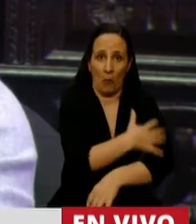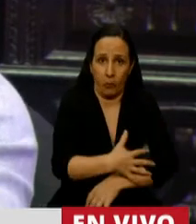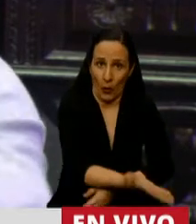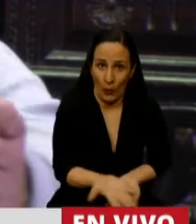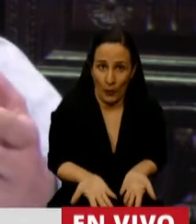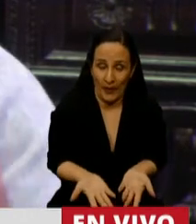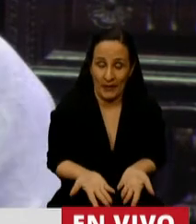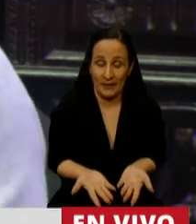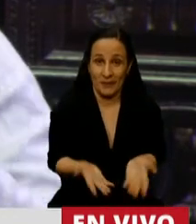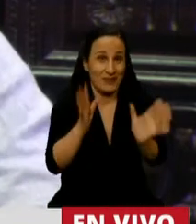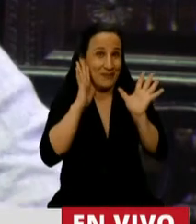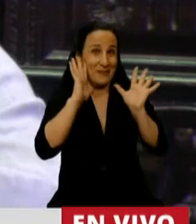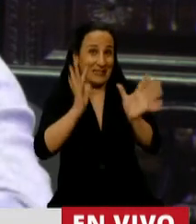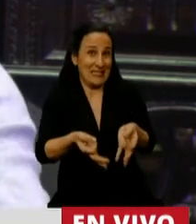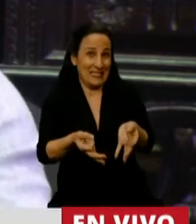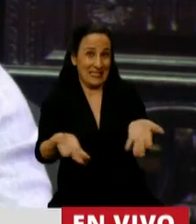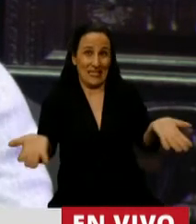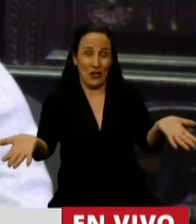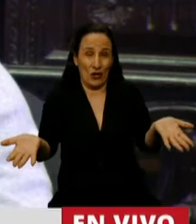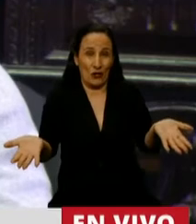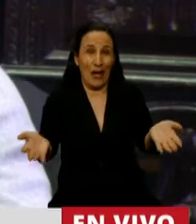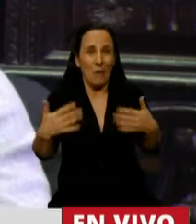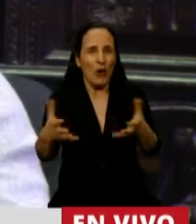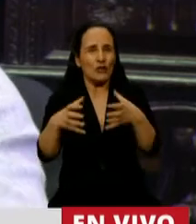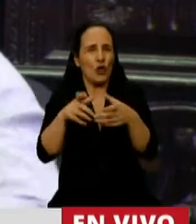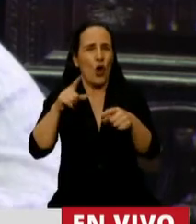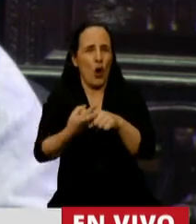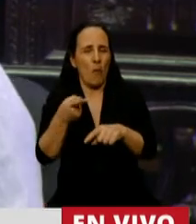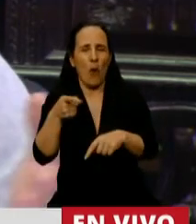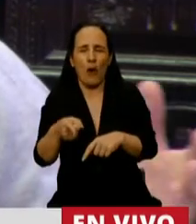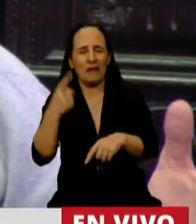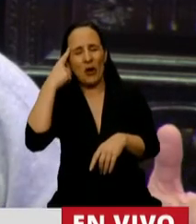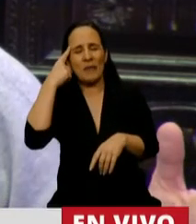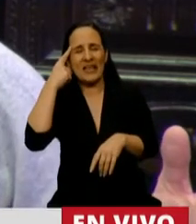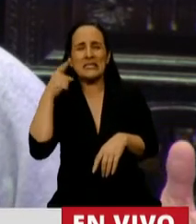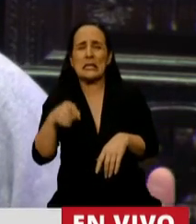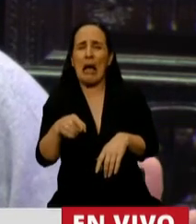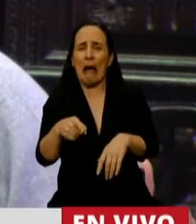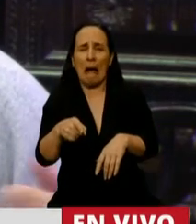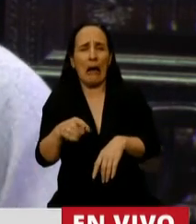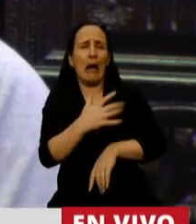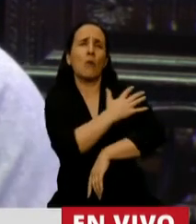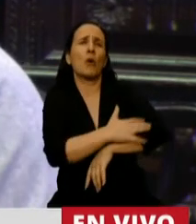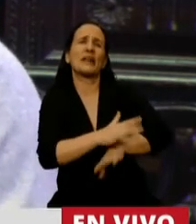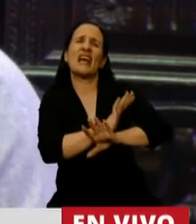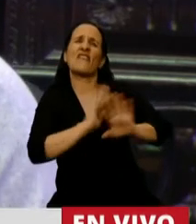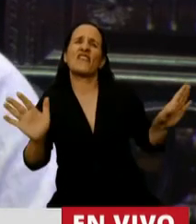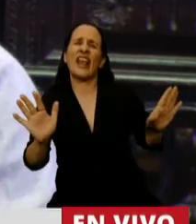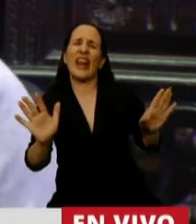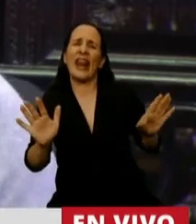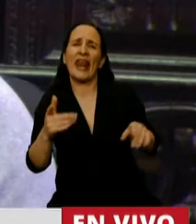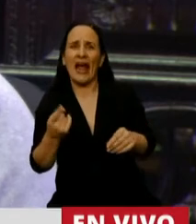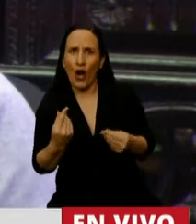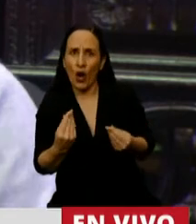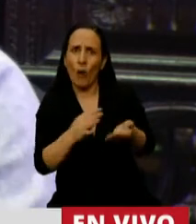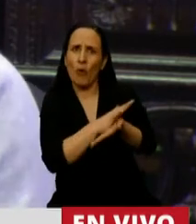por lo tanto es imposible para cualquier dirigencia política pretender sacar a los argentinos de la pobreza combatiendo el elemento